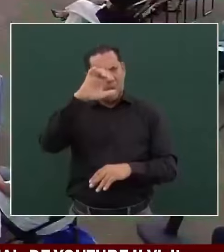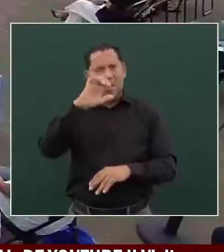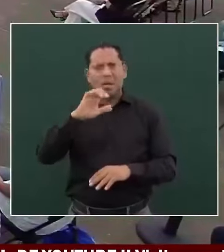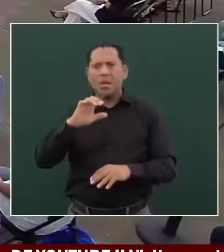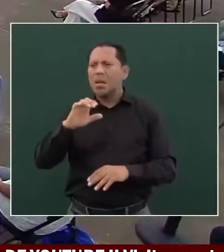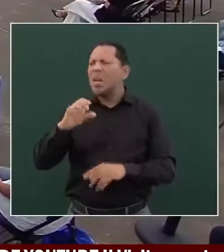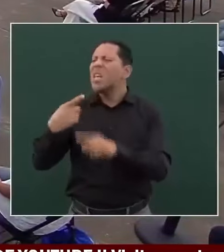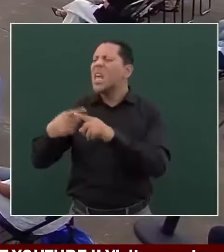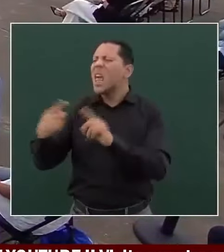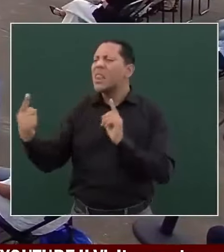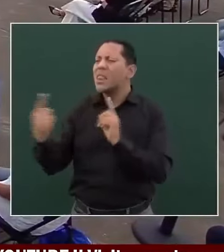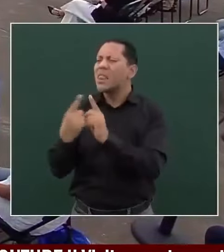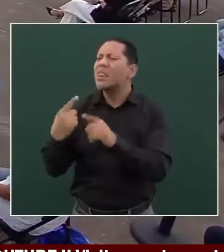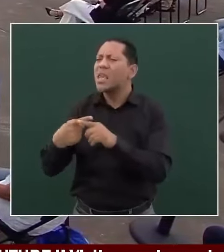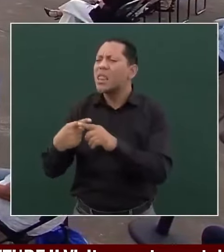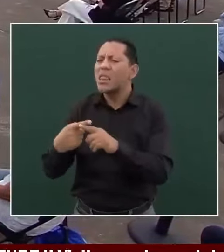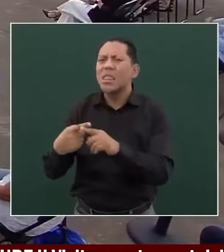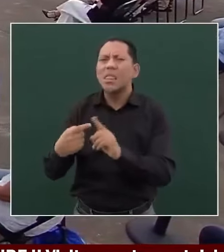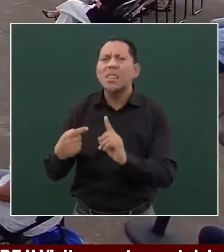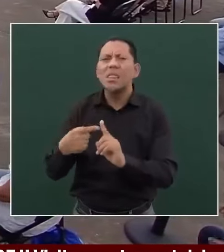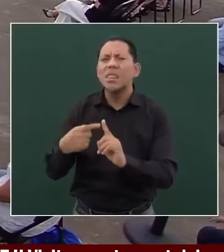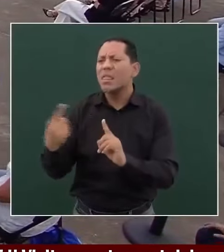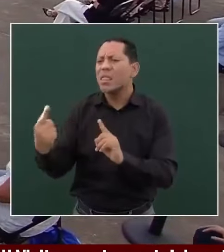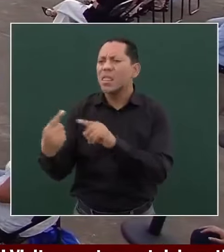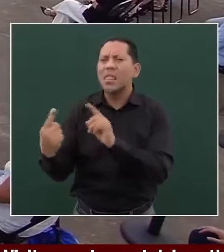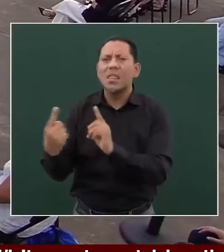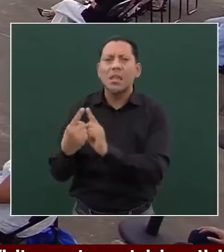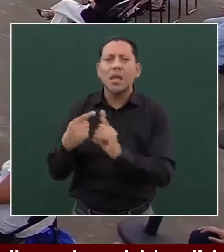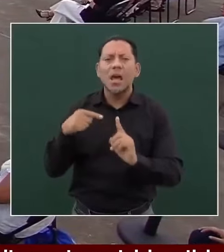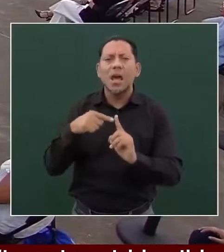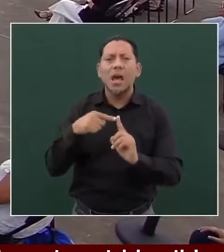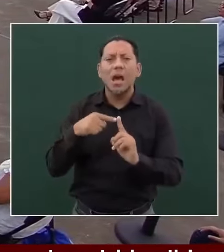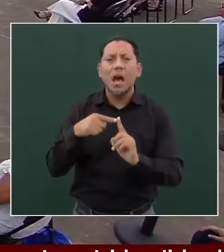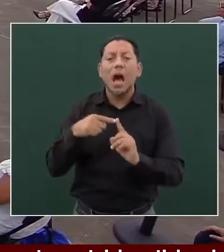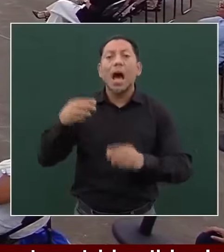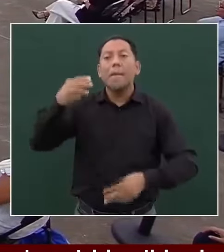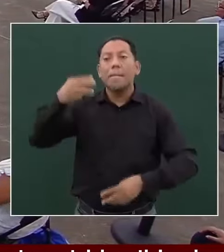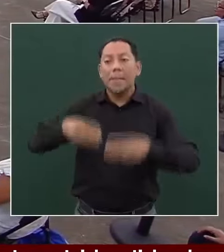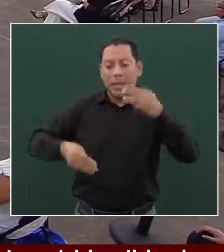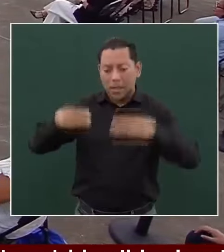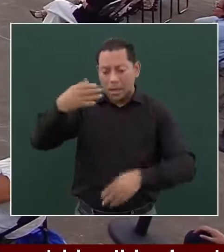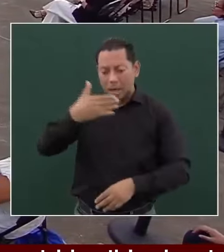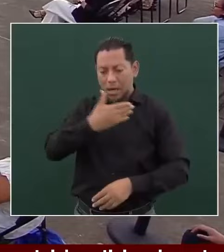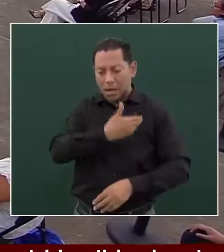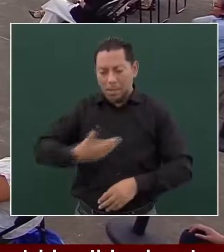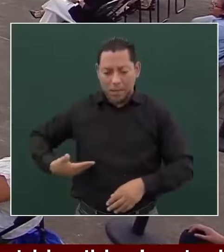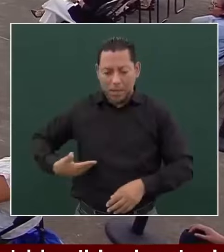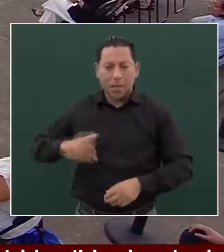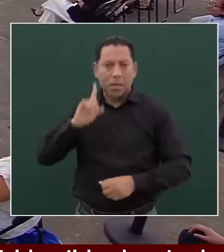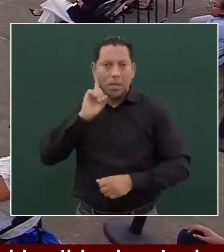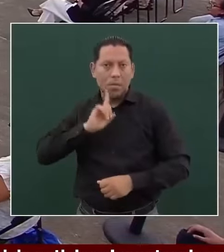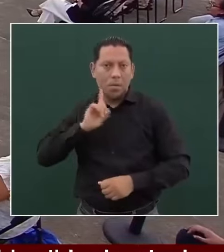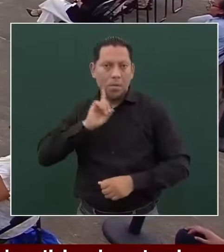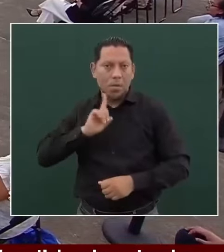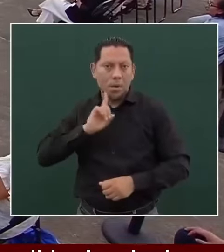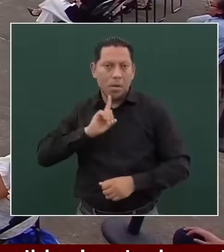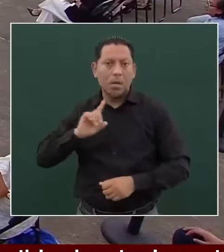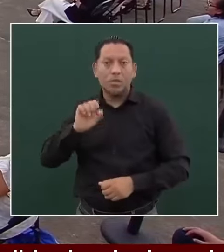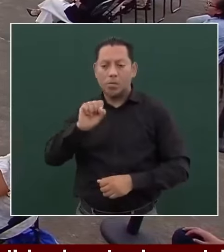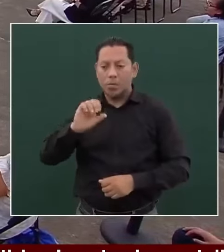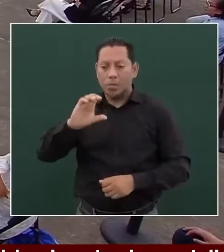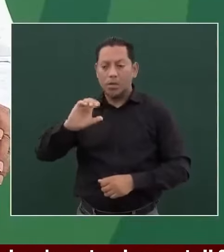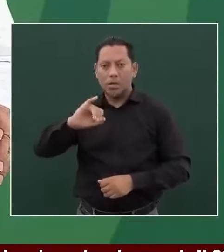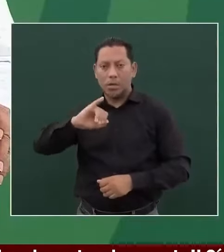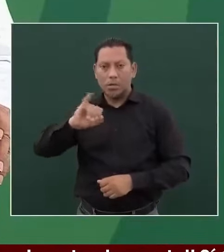con quién? La ministra presidenta. La ministra presidenta de los magistrados del Tribunal Electoral. De la Suprema